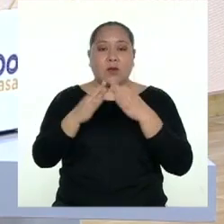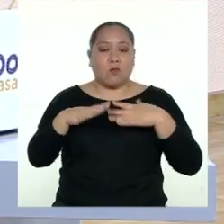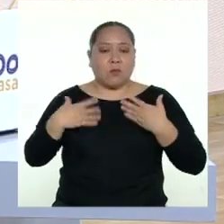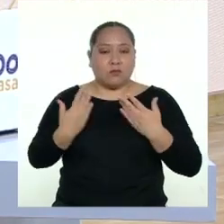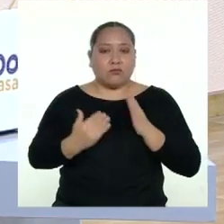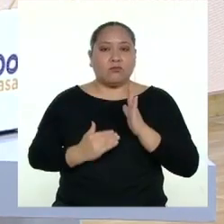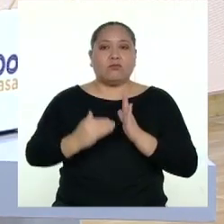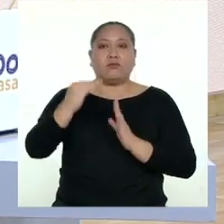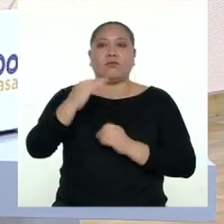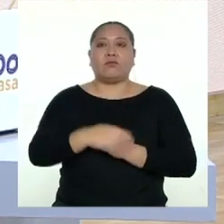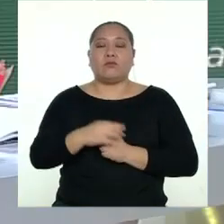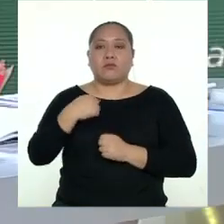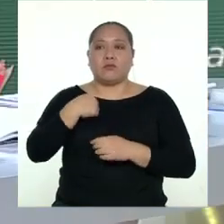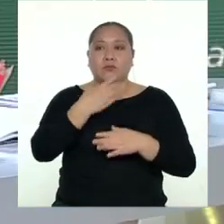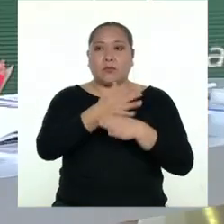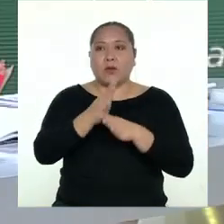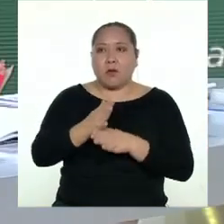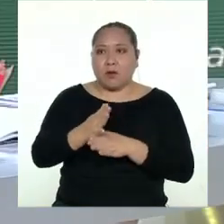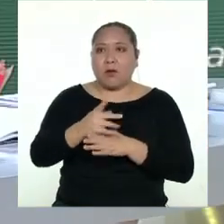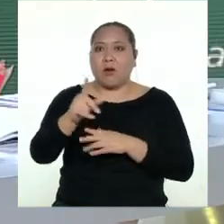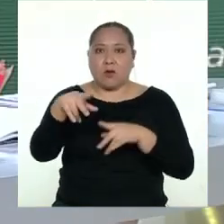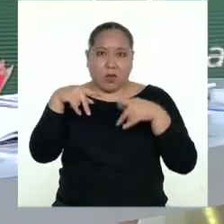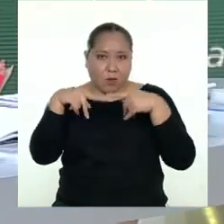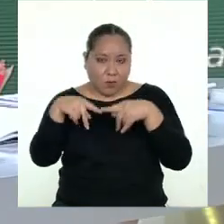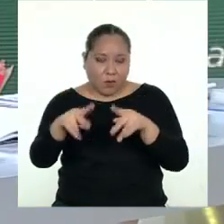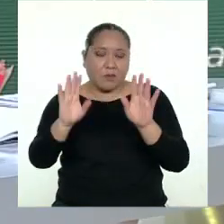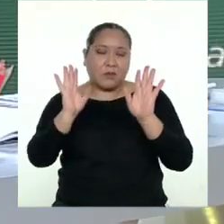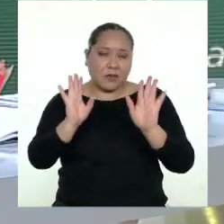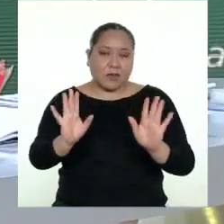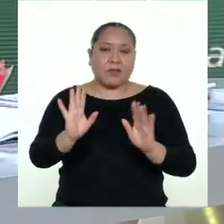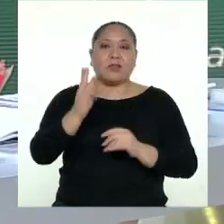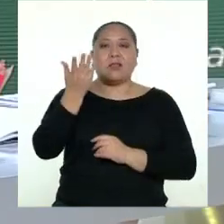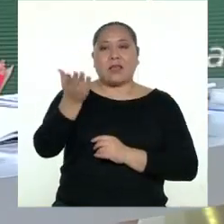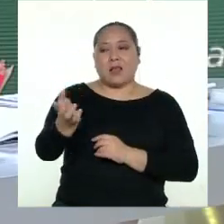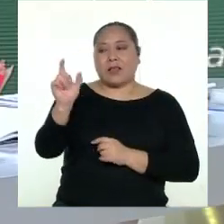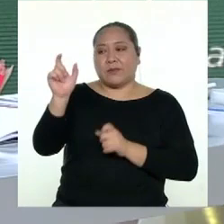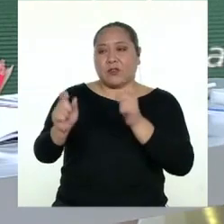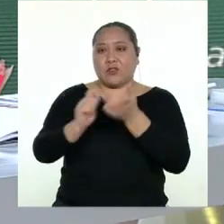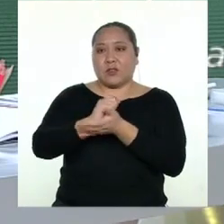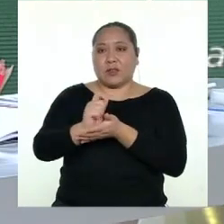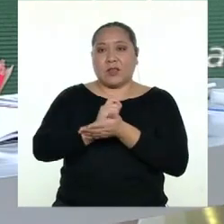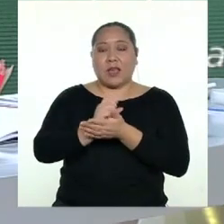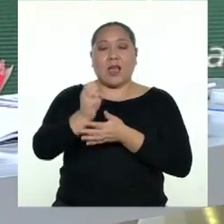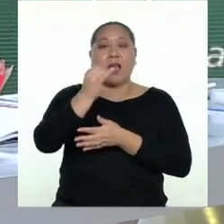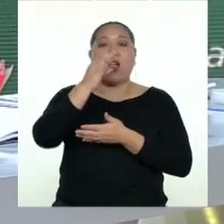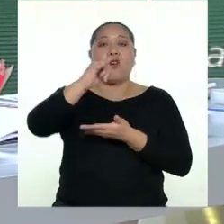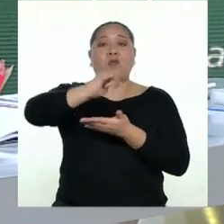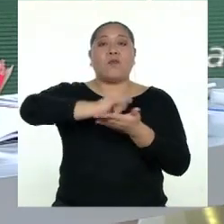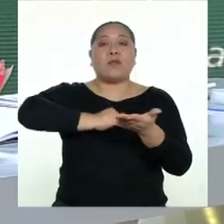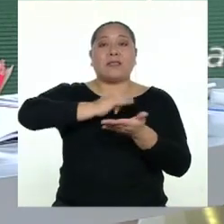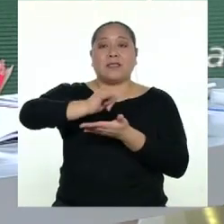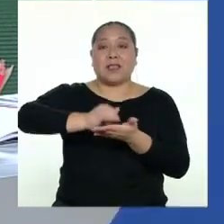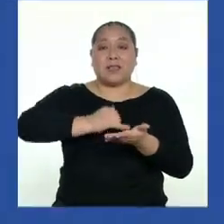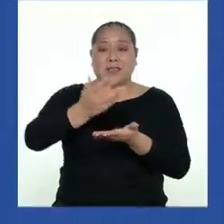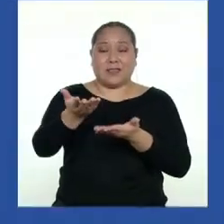adelante. Les comparto, con el permiso, por supuesto, de sus autores, algunos de los mensajes que